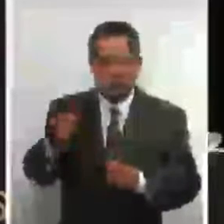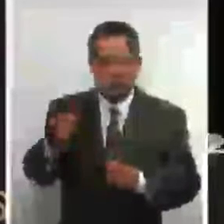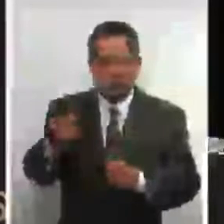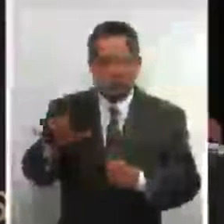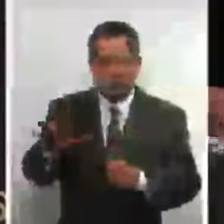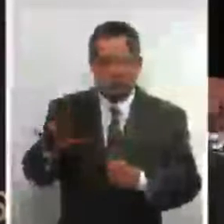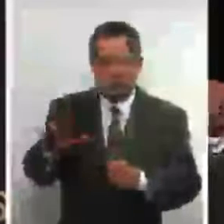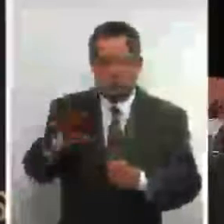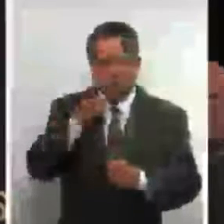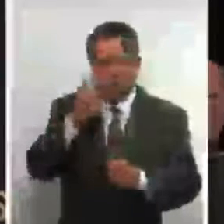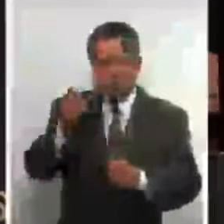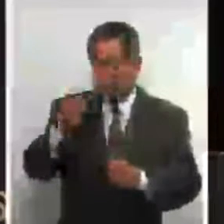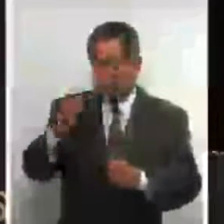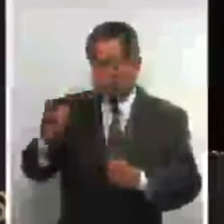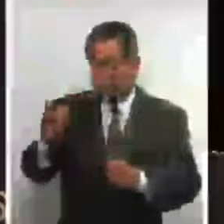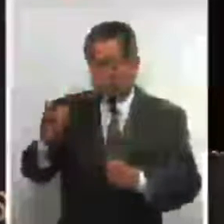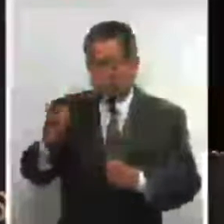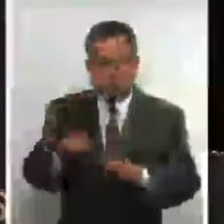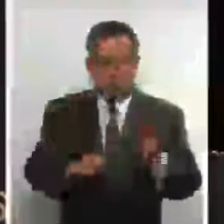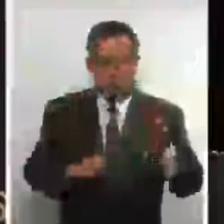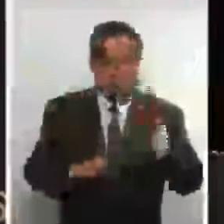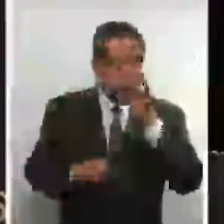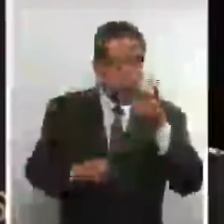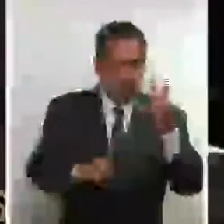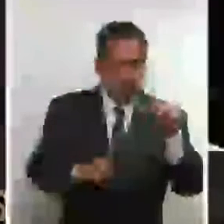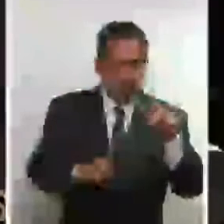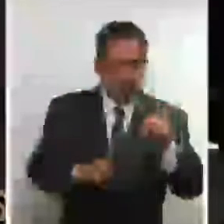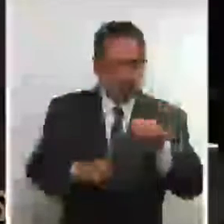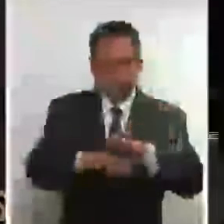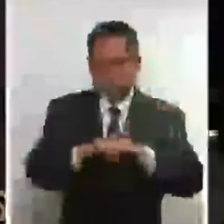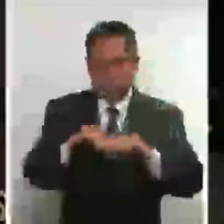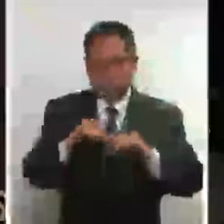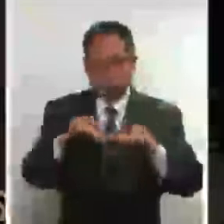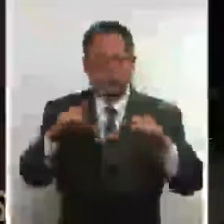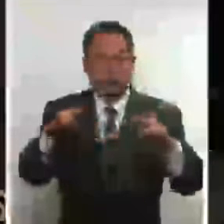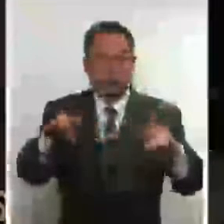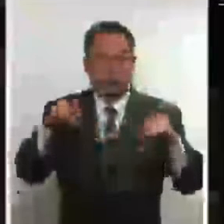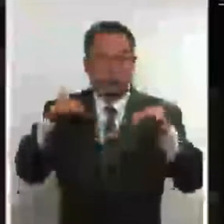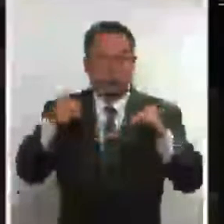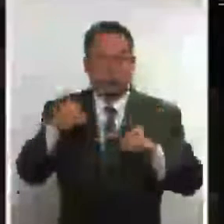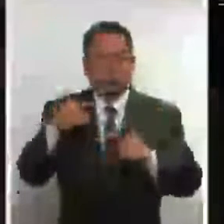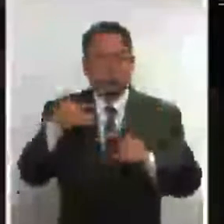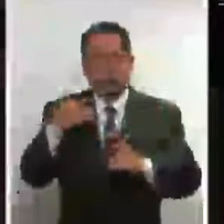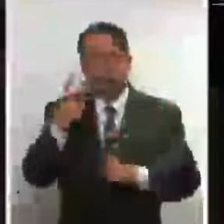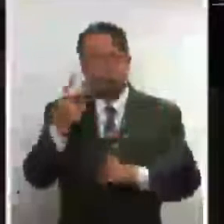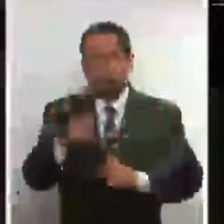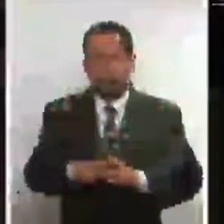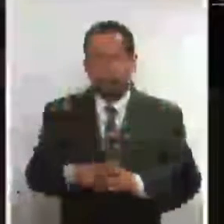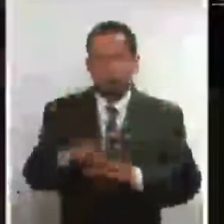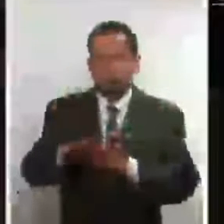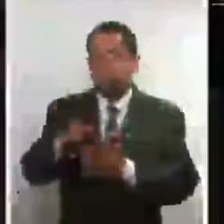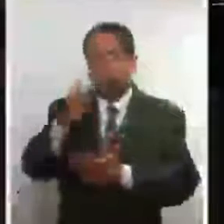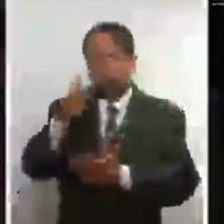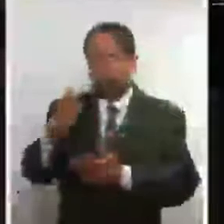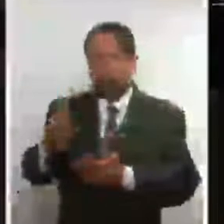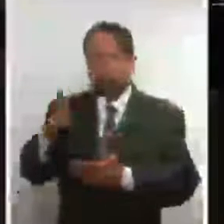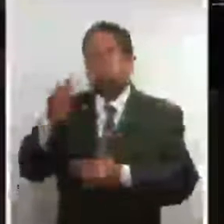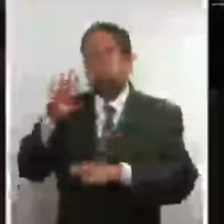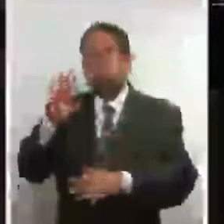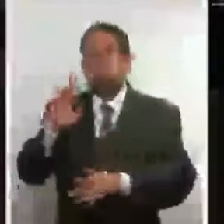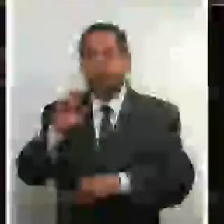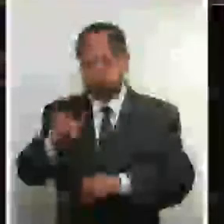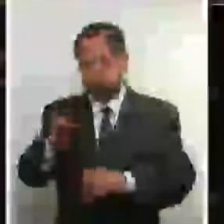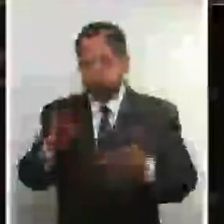75 votos a favor, 2 en contra y 0 abstenciones. Tiene mayoría calificada, incorpórese